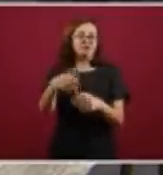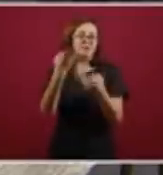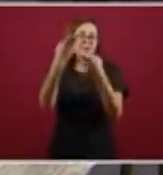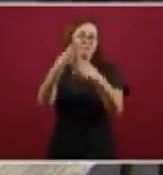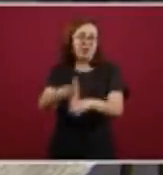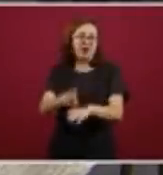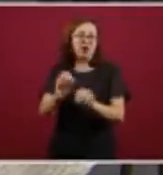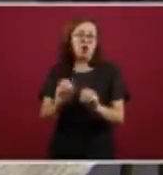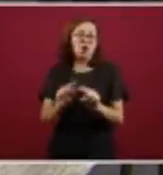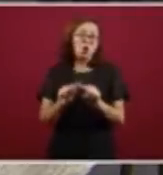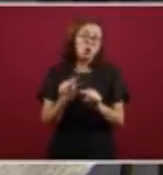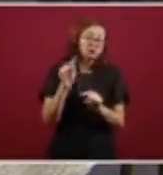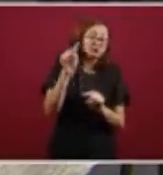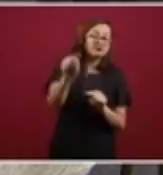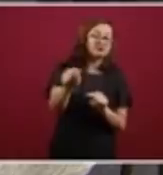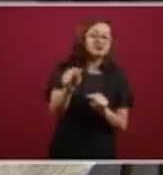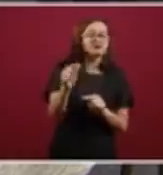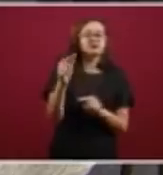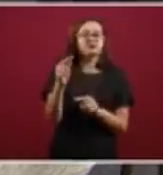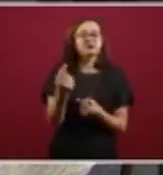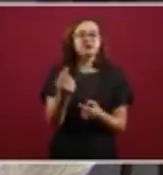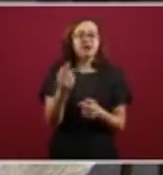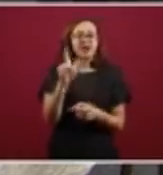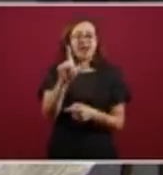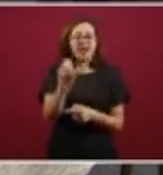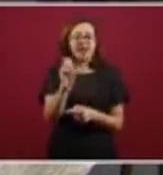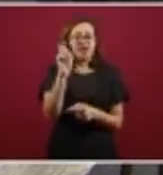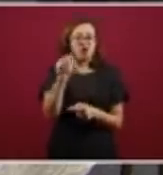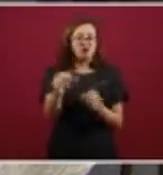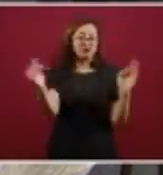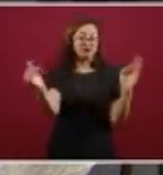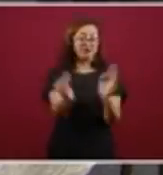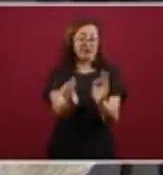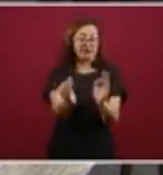o en Francisco León, más cerca, benemérito,